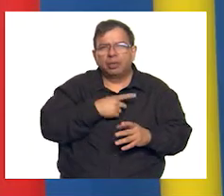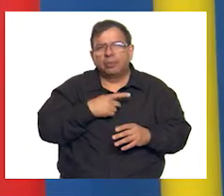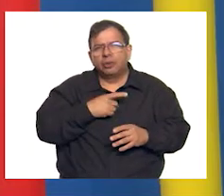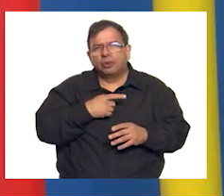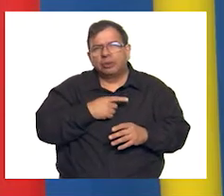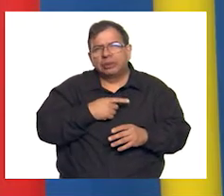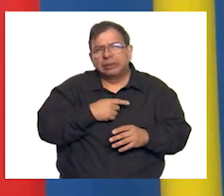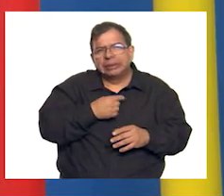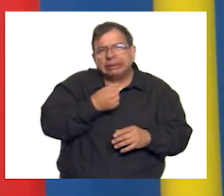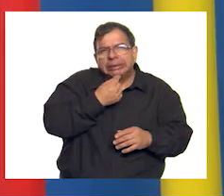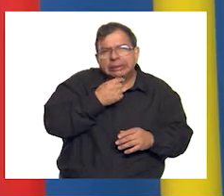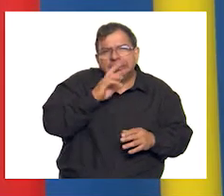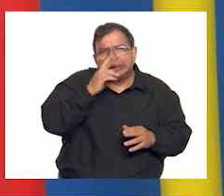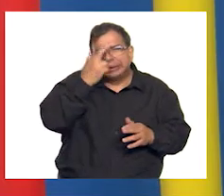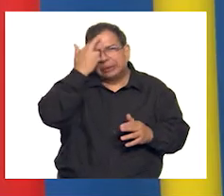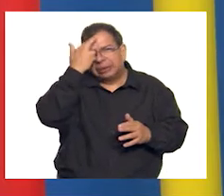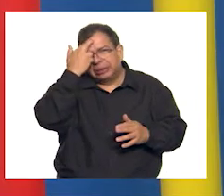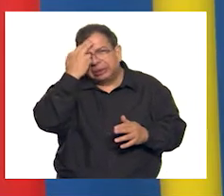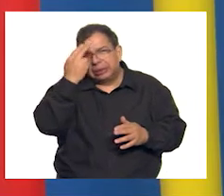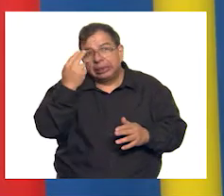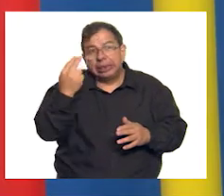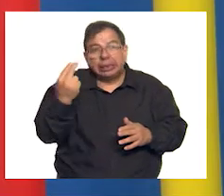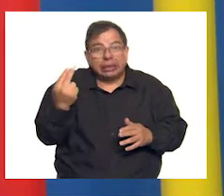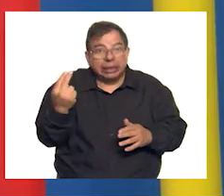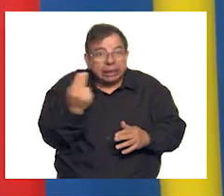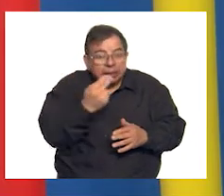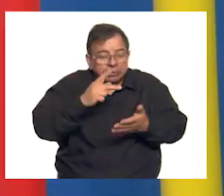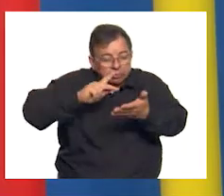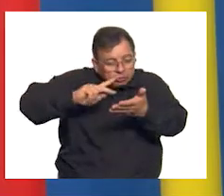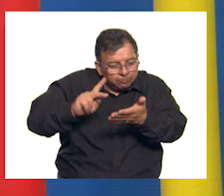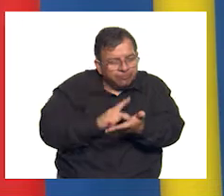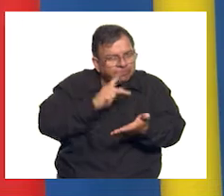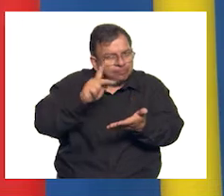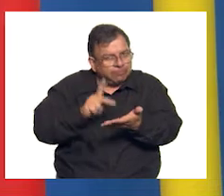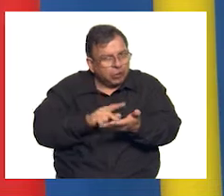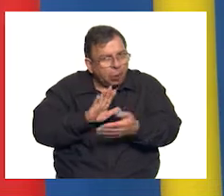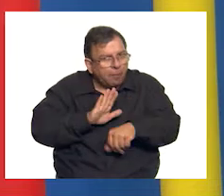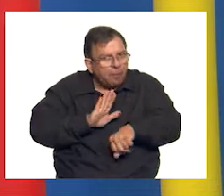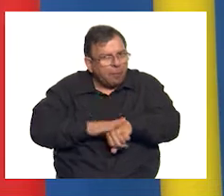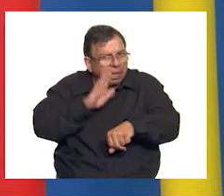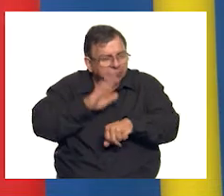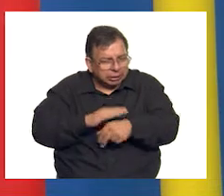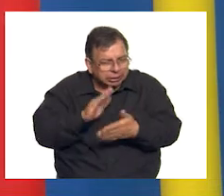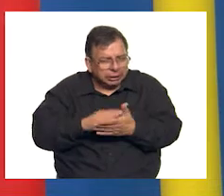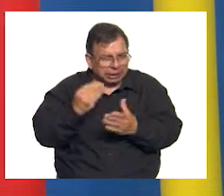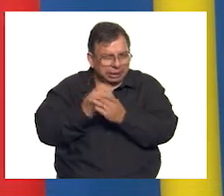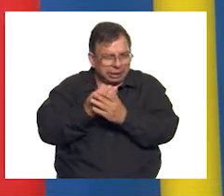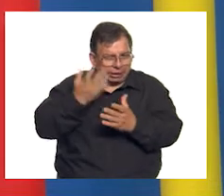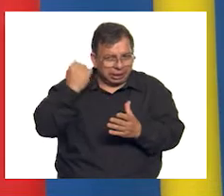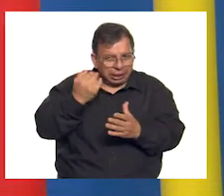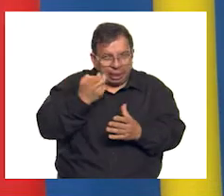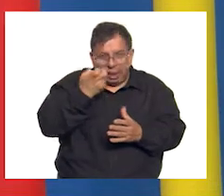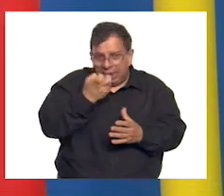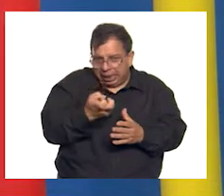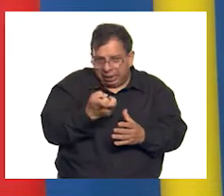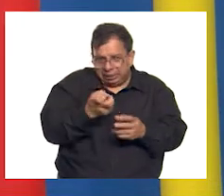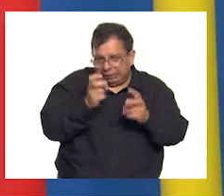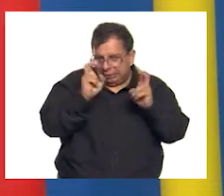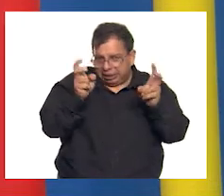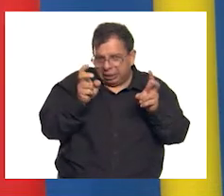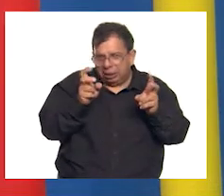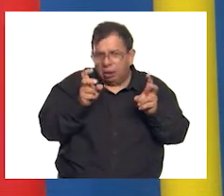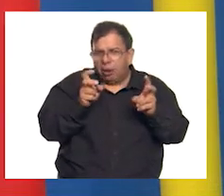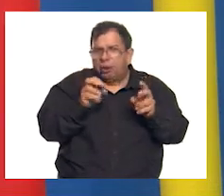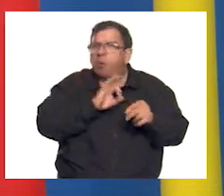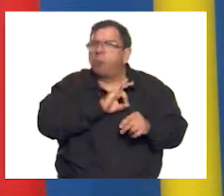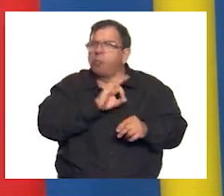a nuestras niñas y niños que si necesitan reforzar, repasar o enriquecer lo trabajado en clases pasadas de esta u otras asignaturas,